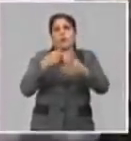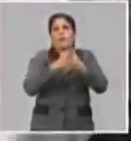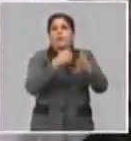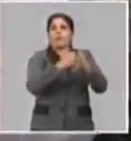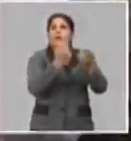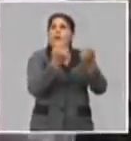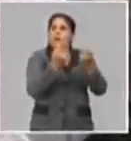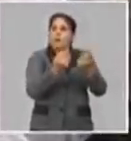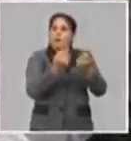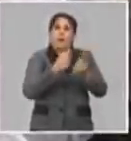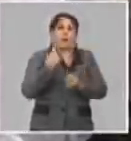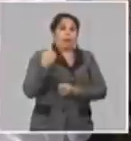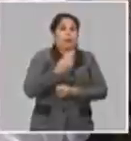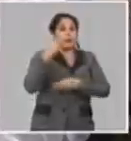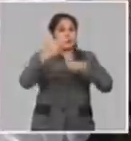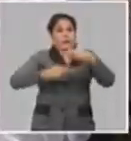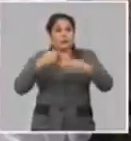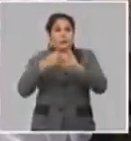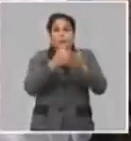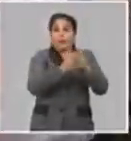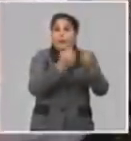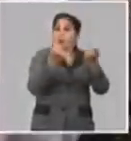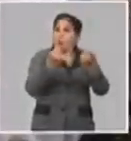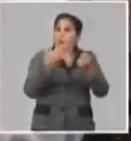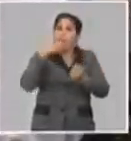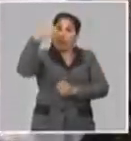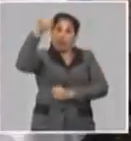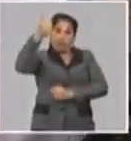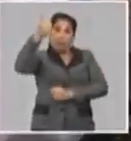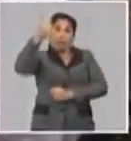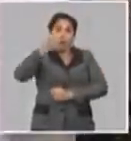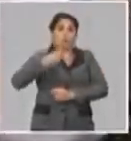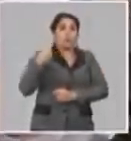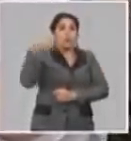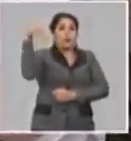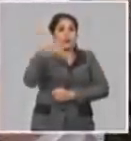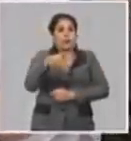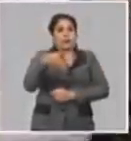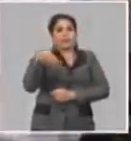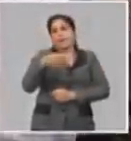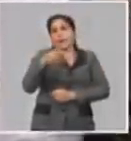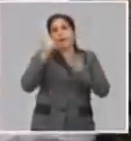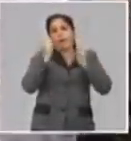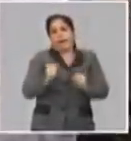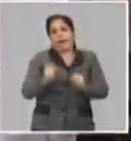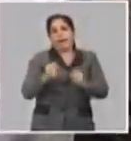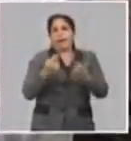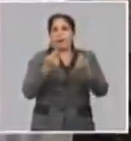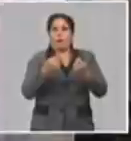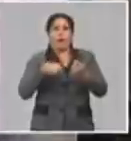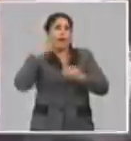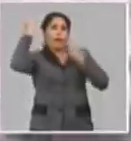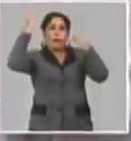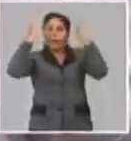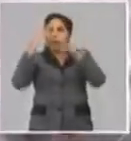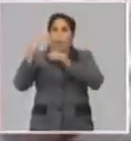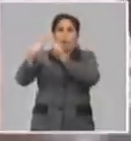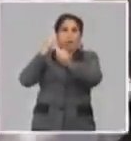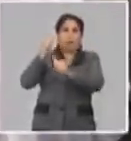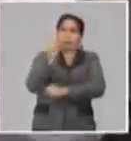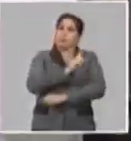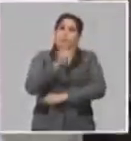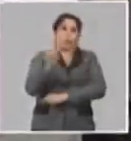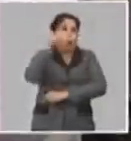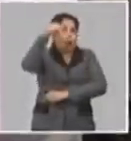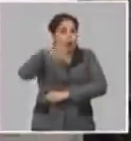escenario. Y por supuesto, todo lo que estamos haciendo para enfrentar este escenario es lo que decimos que llegó para quedarse. O sea, que esto no es ahora que vamos para atrás después,